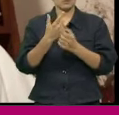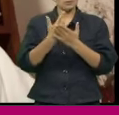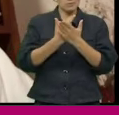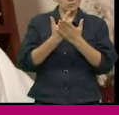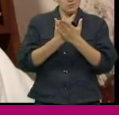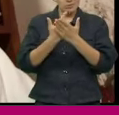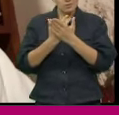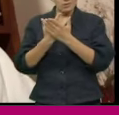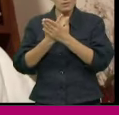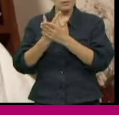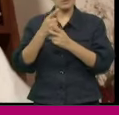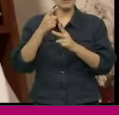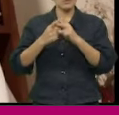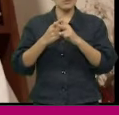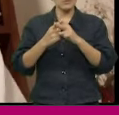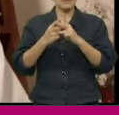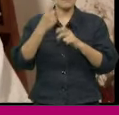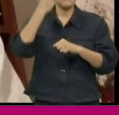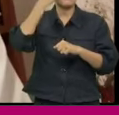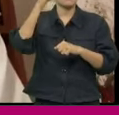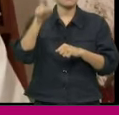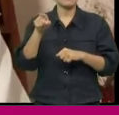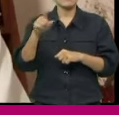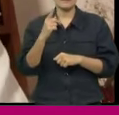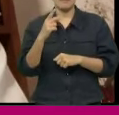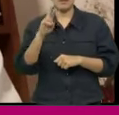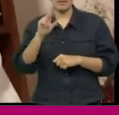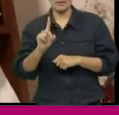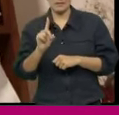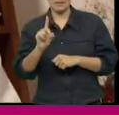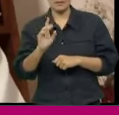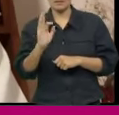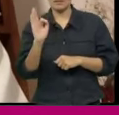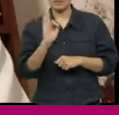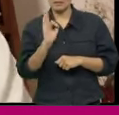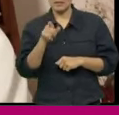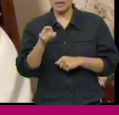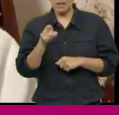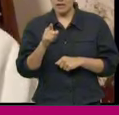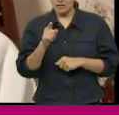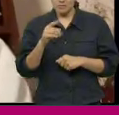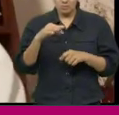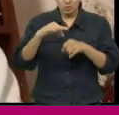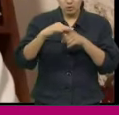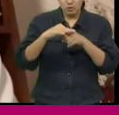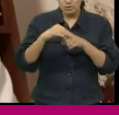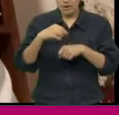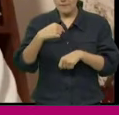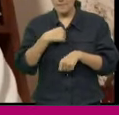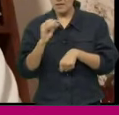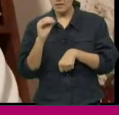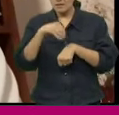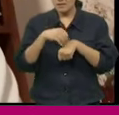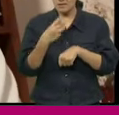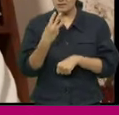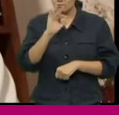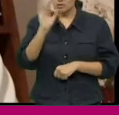PRD piense que va a encontrar los votos que le van a dar el 3% del